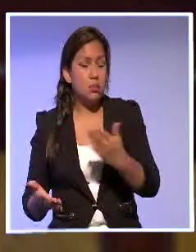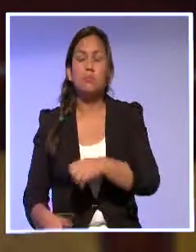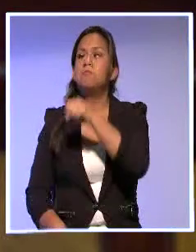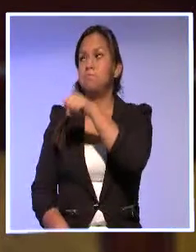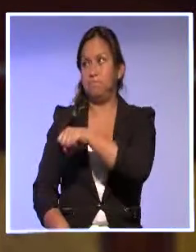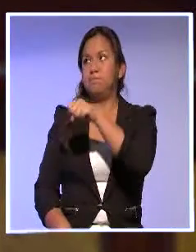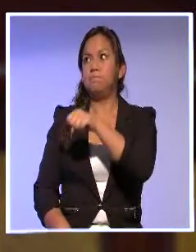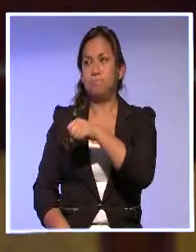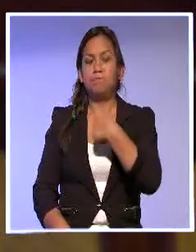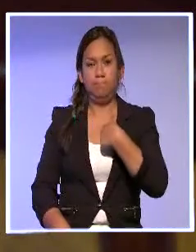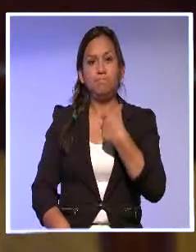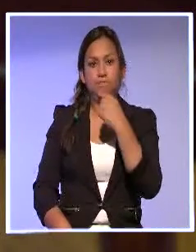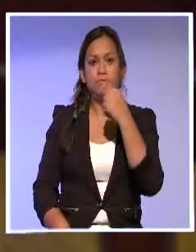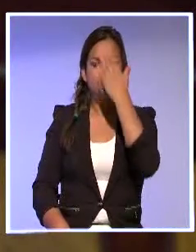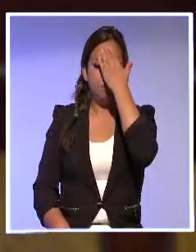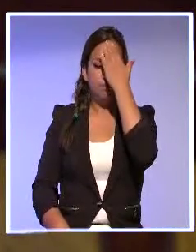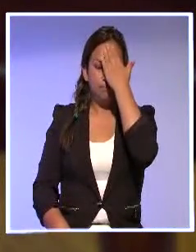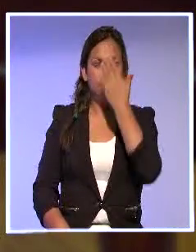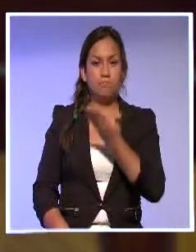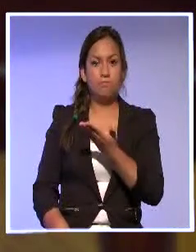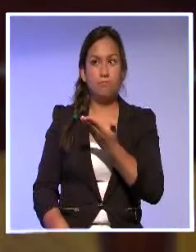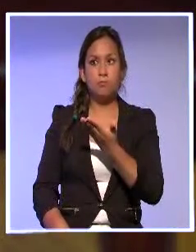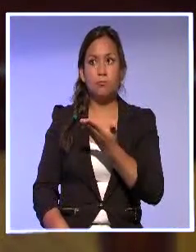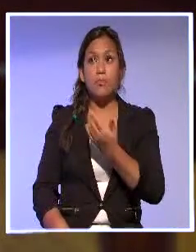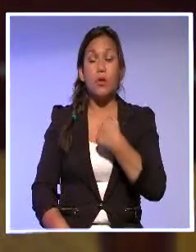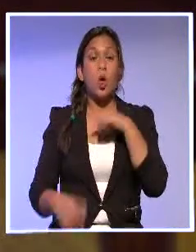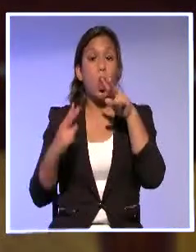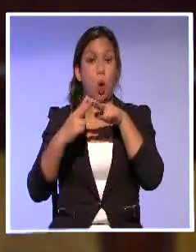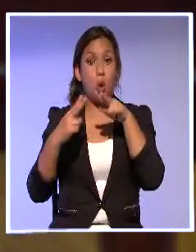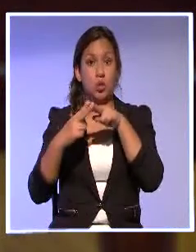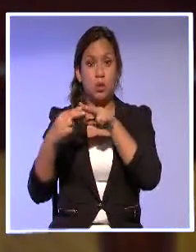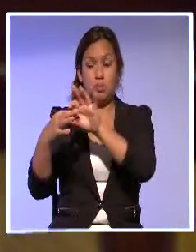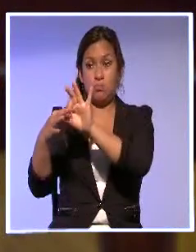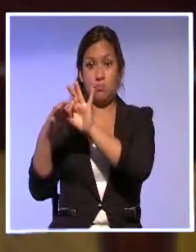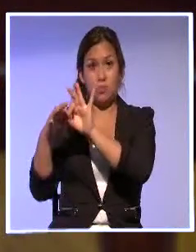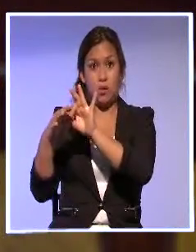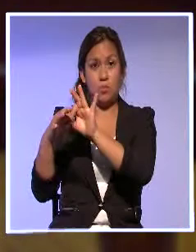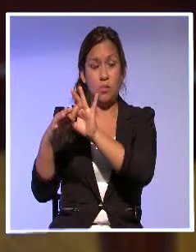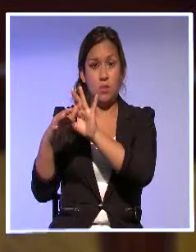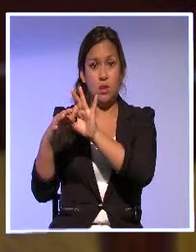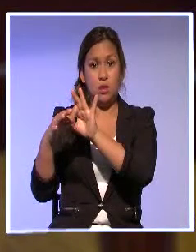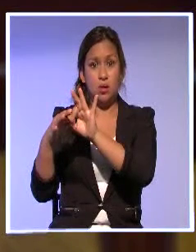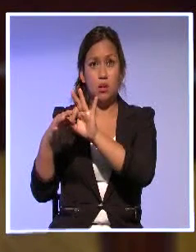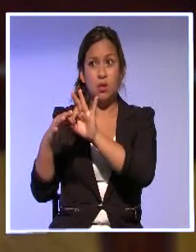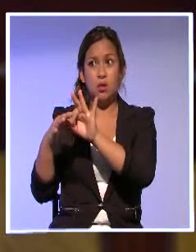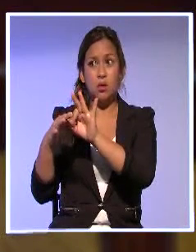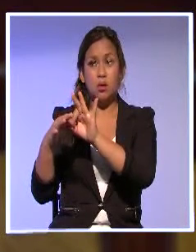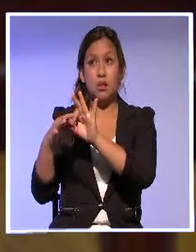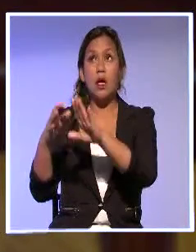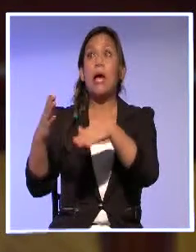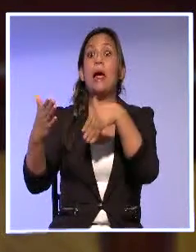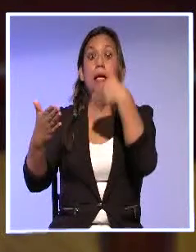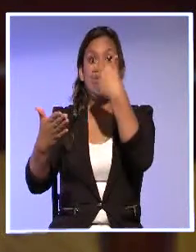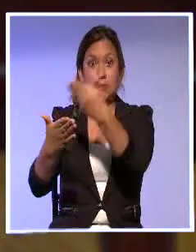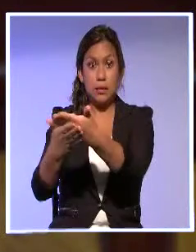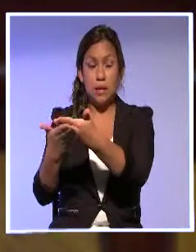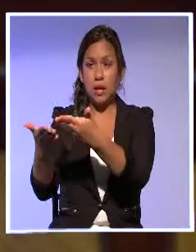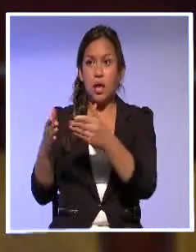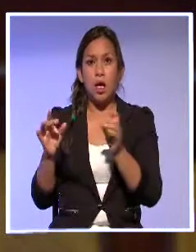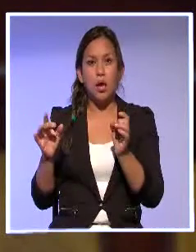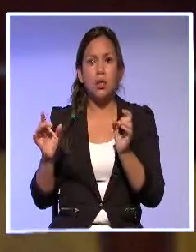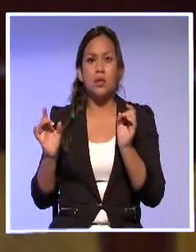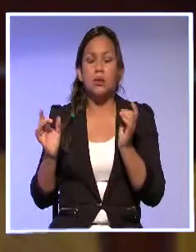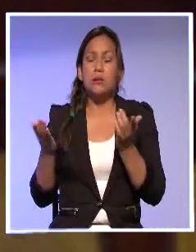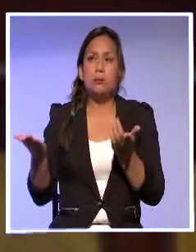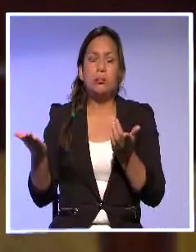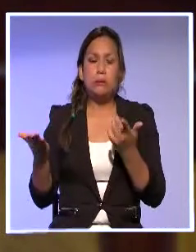yo bueno conocí a compañeras que prácticamente ellas e incluso cuando llegaban no tuvieron la suerte que yo porque